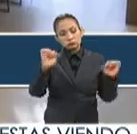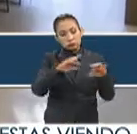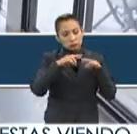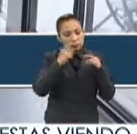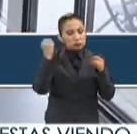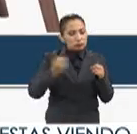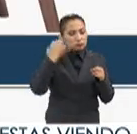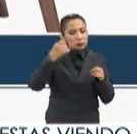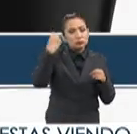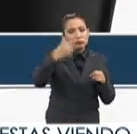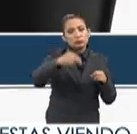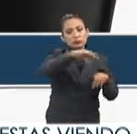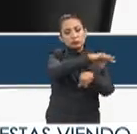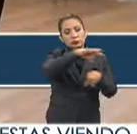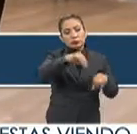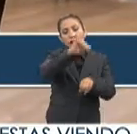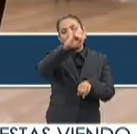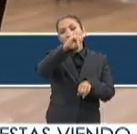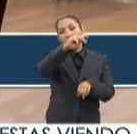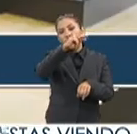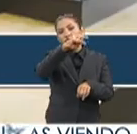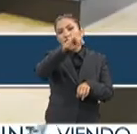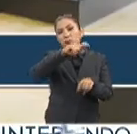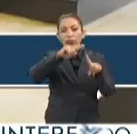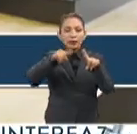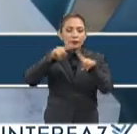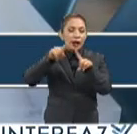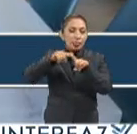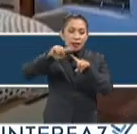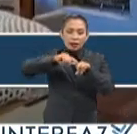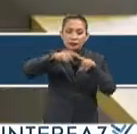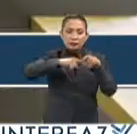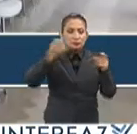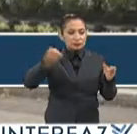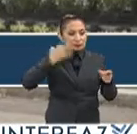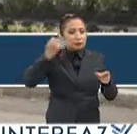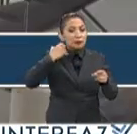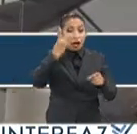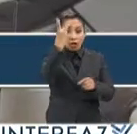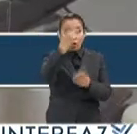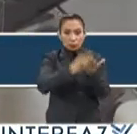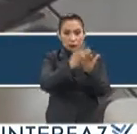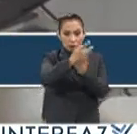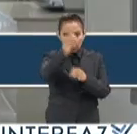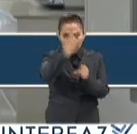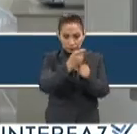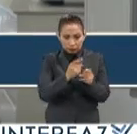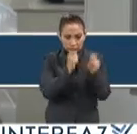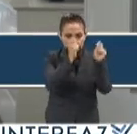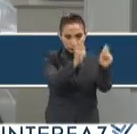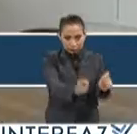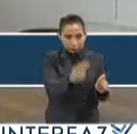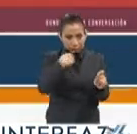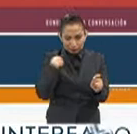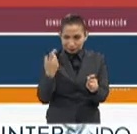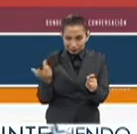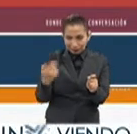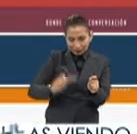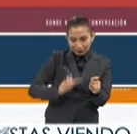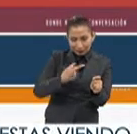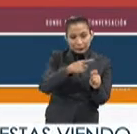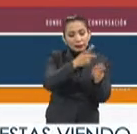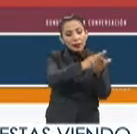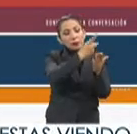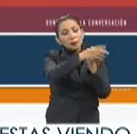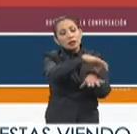coloquio el que se llama el diseño de interiorismo, con diferentes paneles y 2 premios. El primero, para contestar tu pregunta, es el